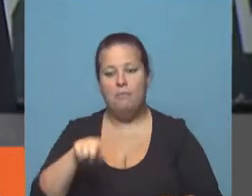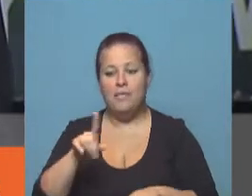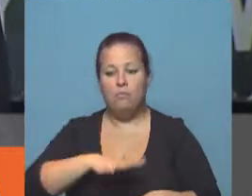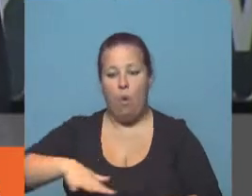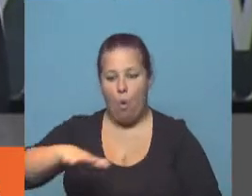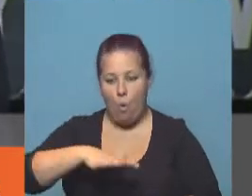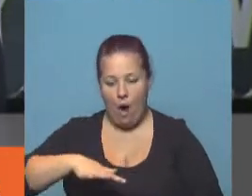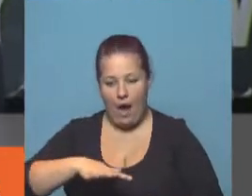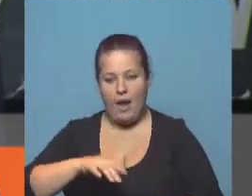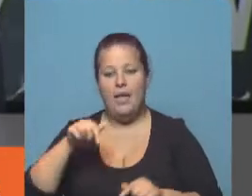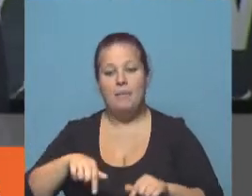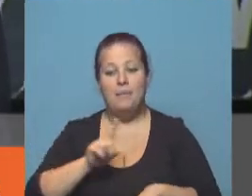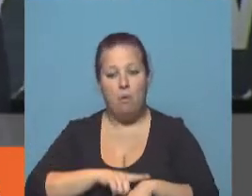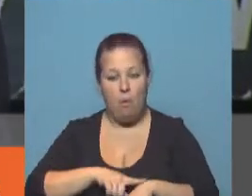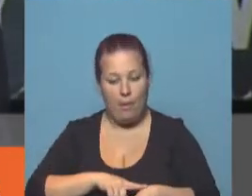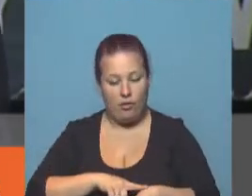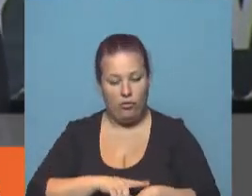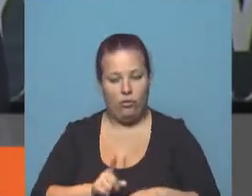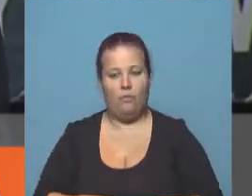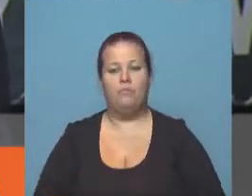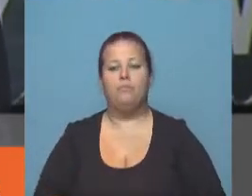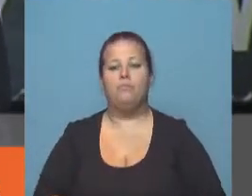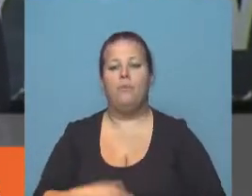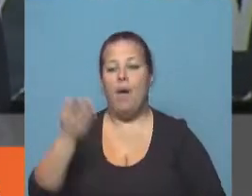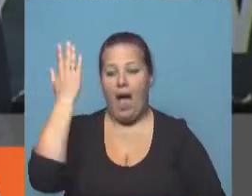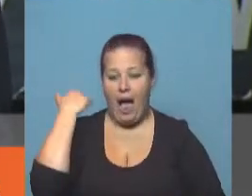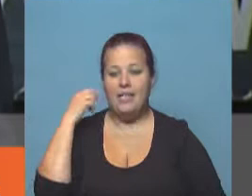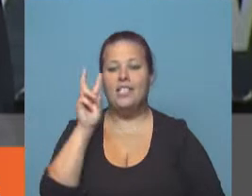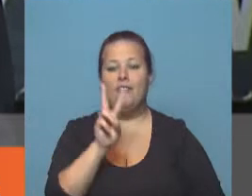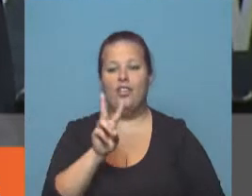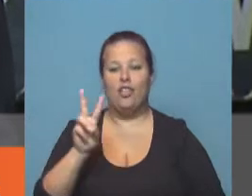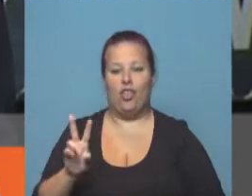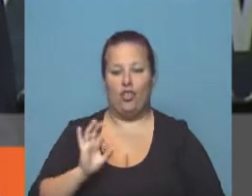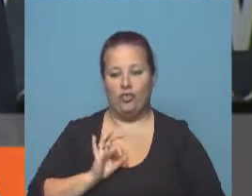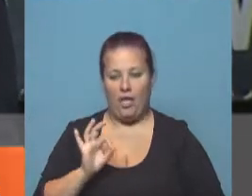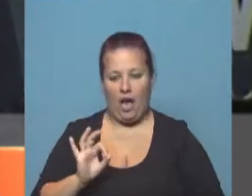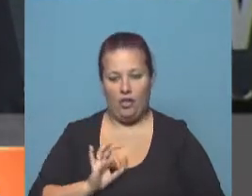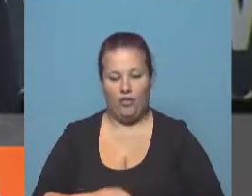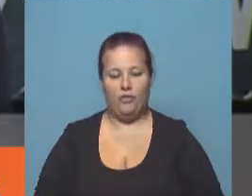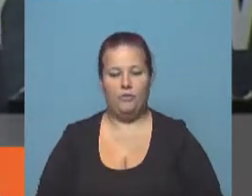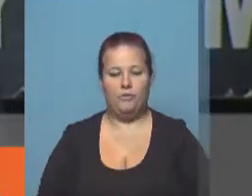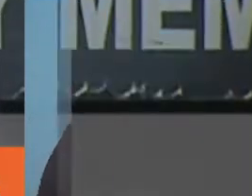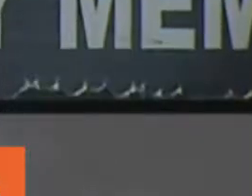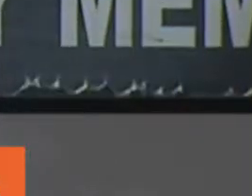lugar, en este instante, hace 22 años.